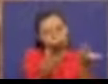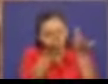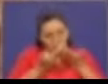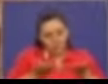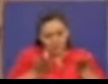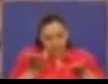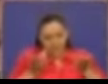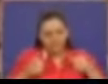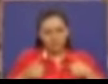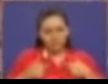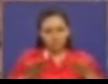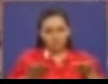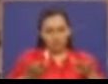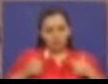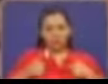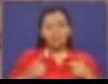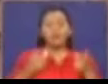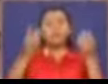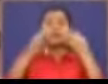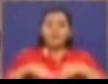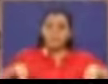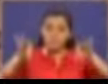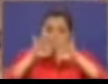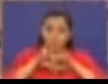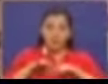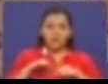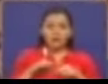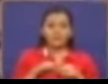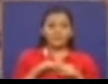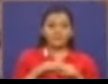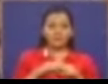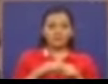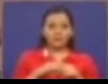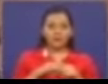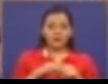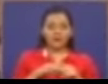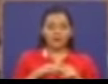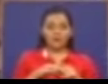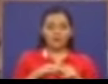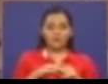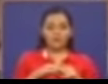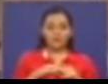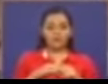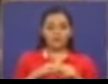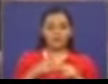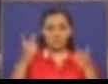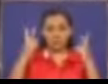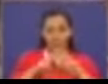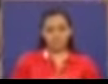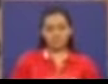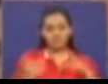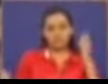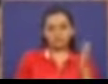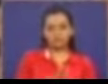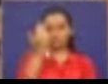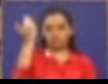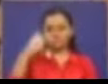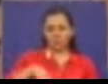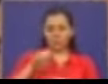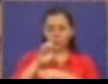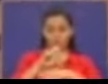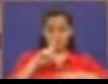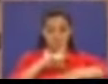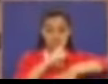instituciones. Es importante también mencionar que estamos a la vanguardia regional.